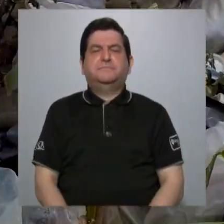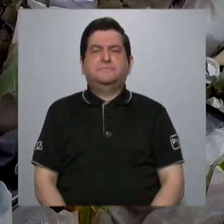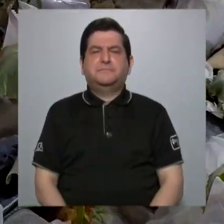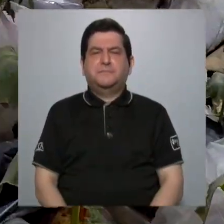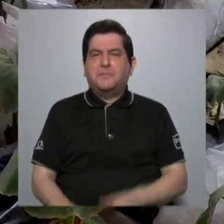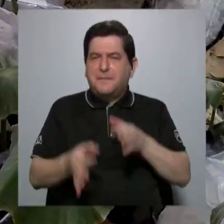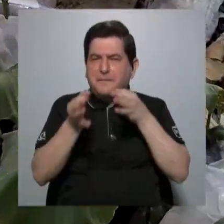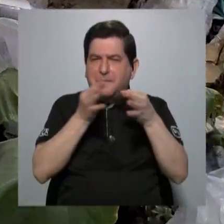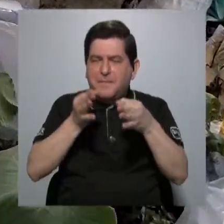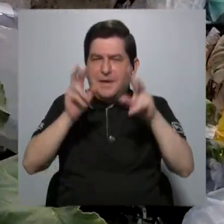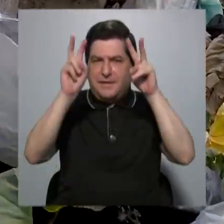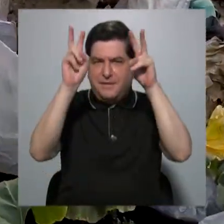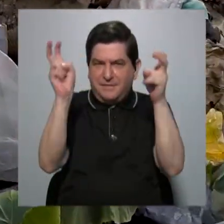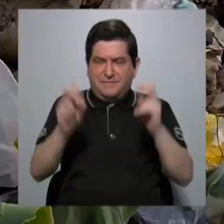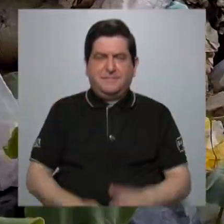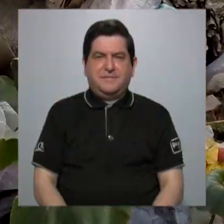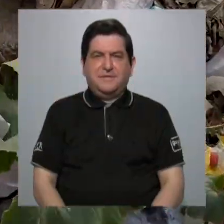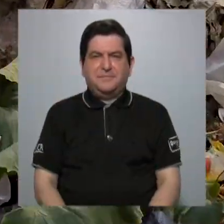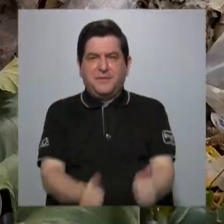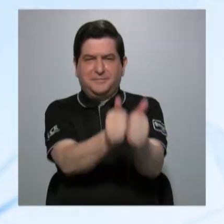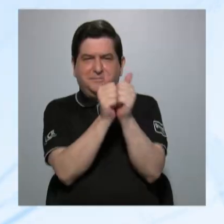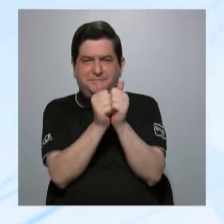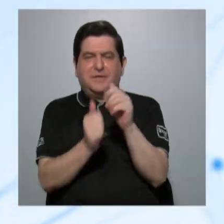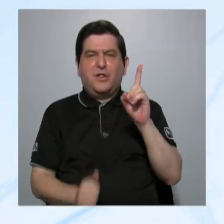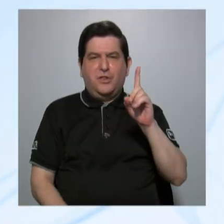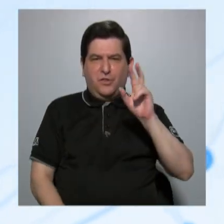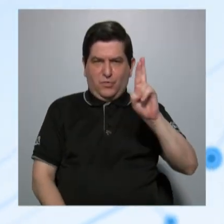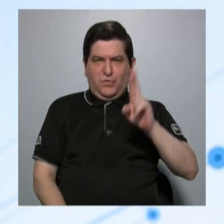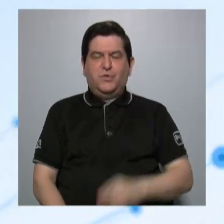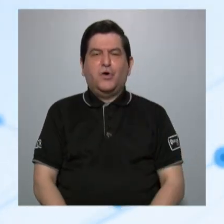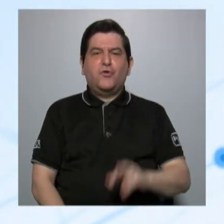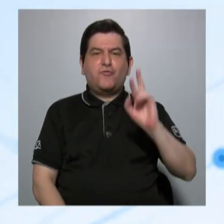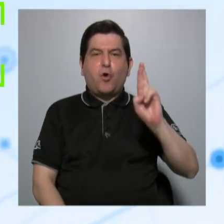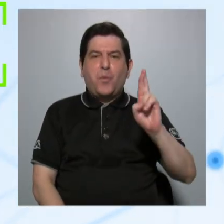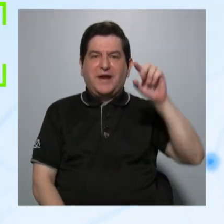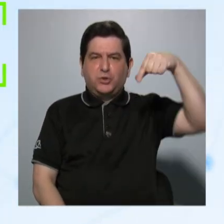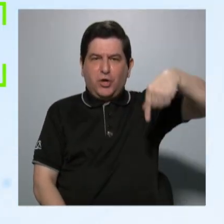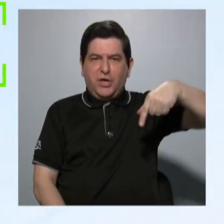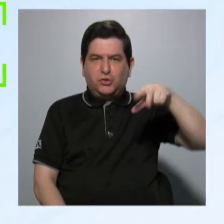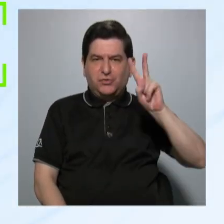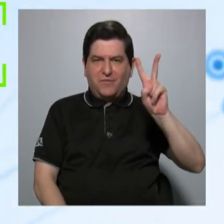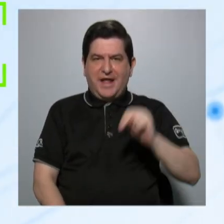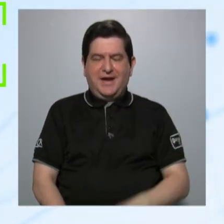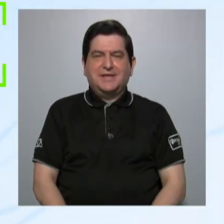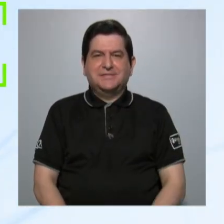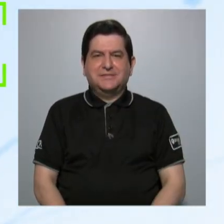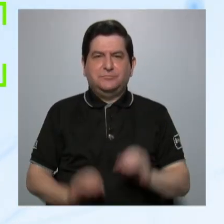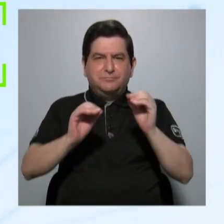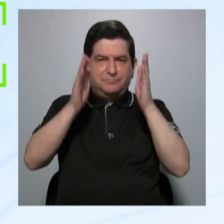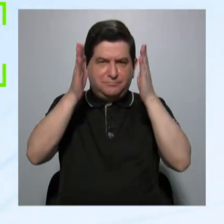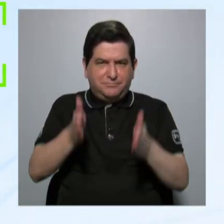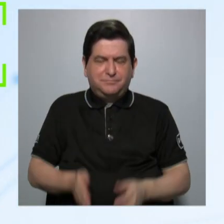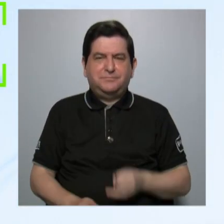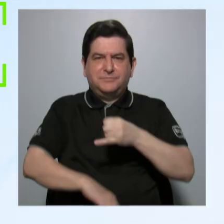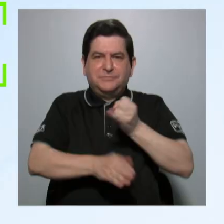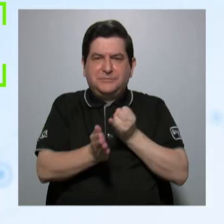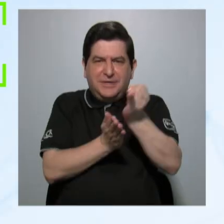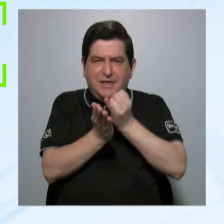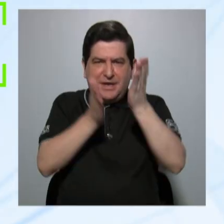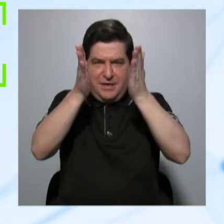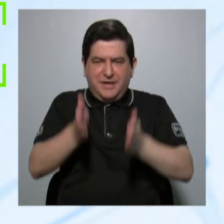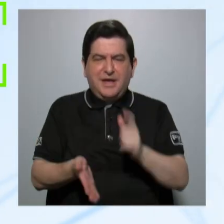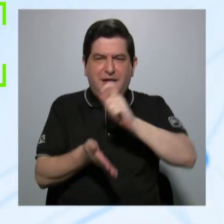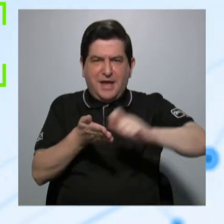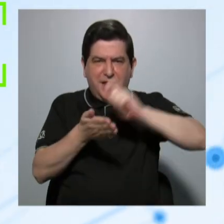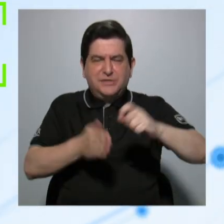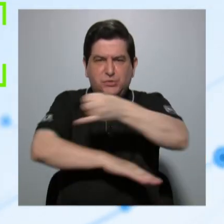la economía. Y para ampliar más sobre este tema, nos acompaña el doctor Roberto Quiroz Vargas, docente